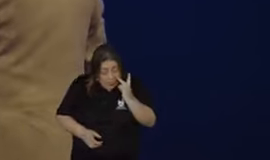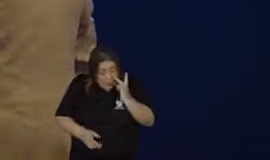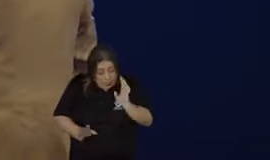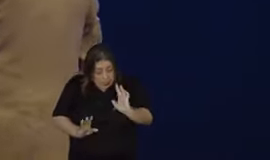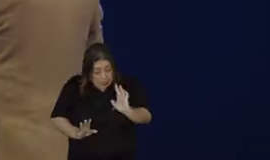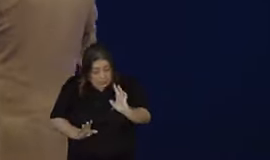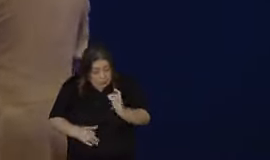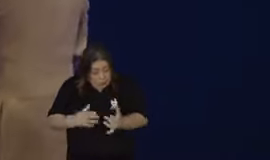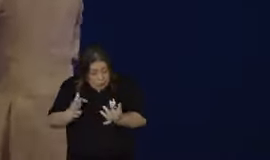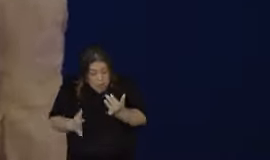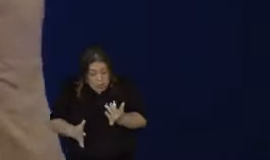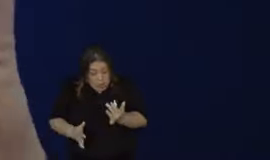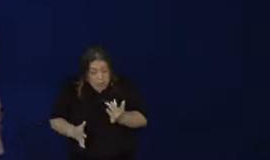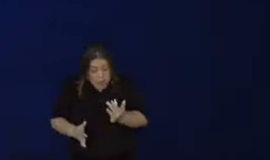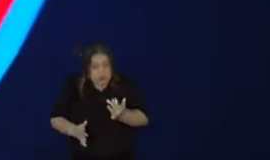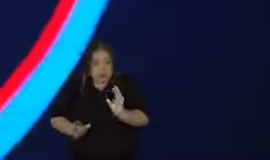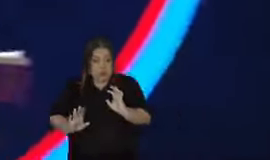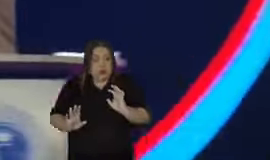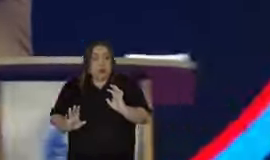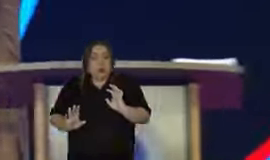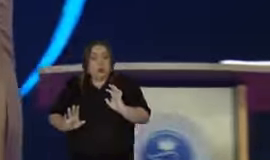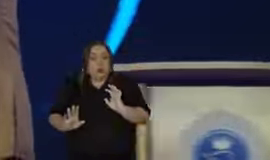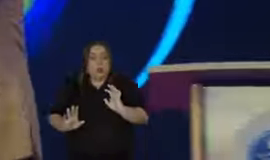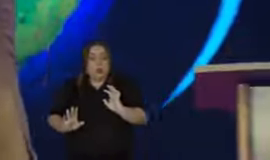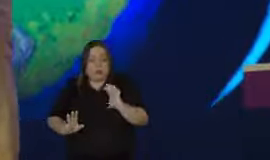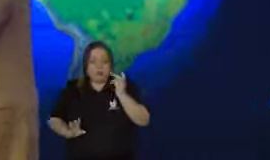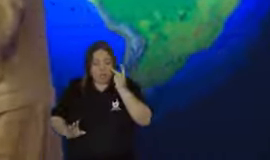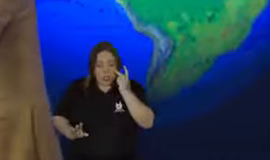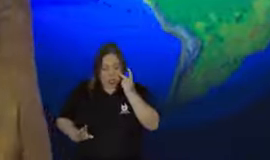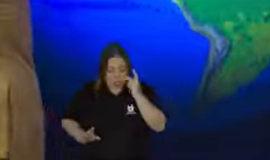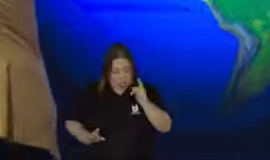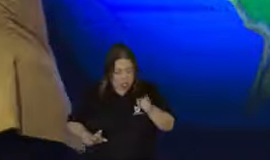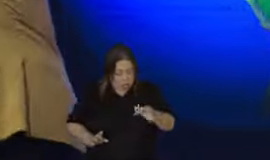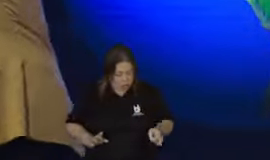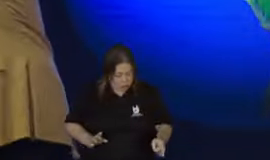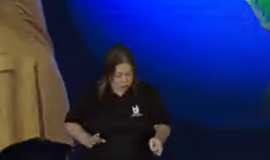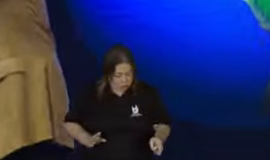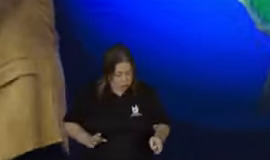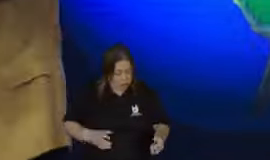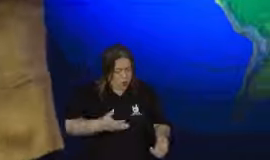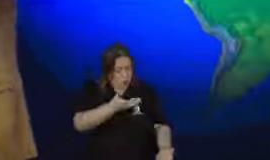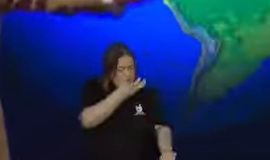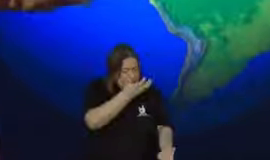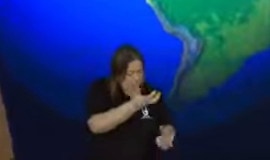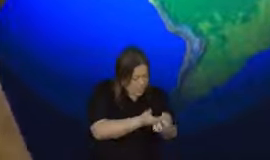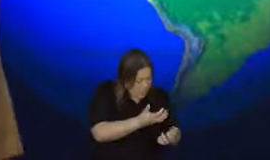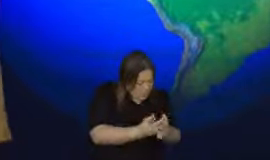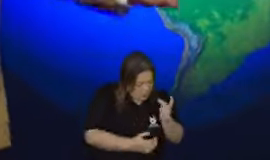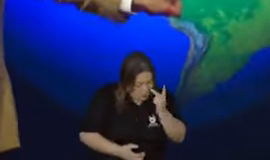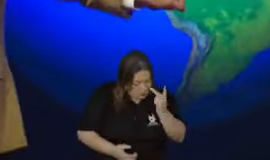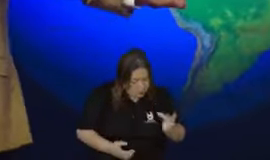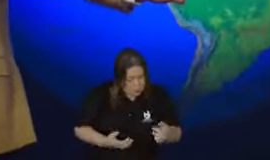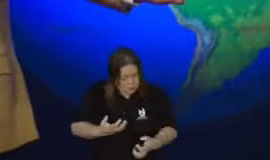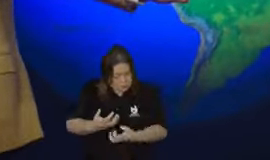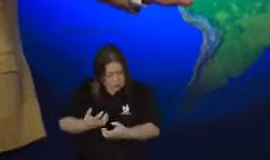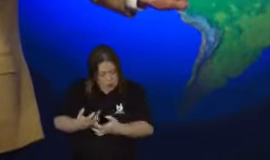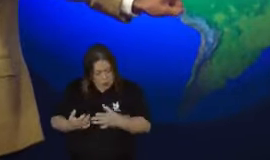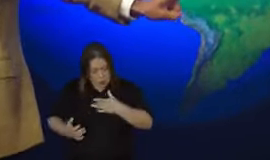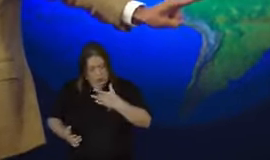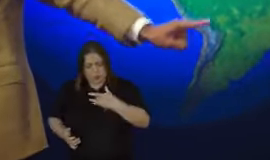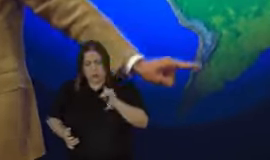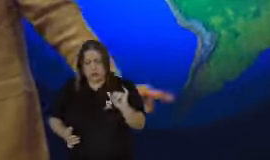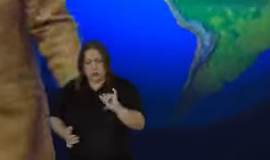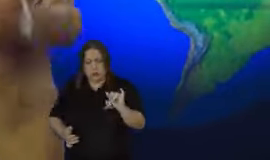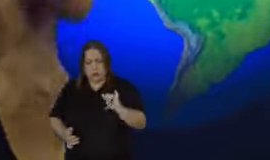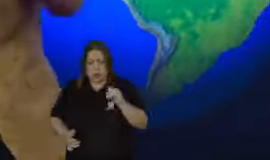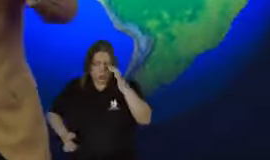¿Se entendió? Asocia la leche con la que se quemó cuando ve una vaca y lo remonta a la experiencia que se quemó con